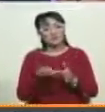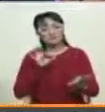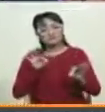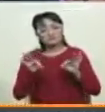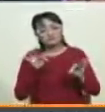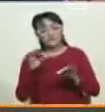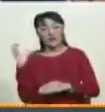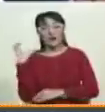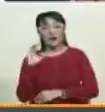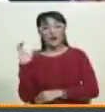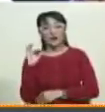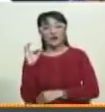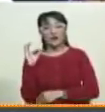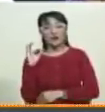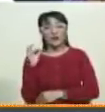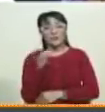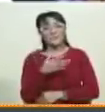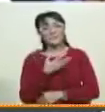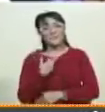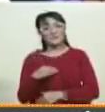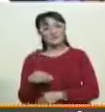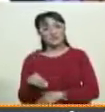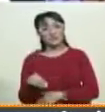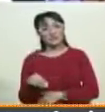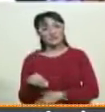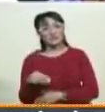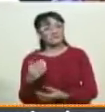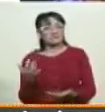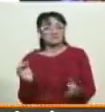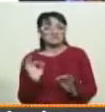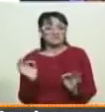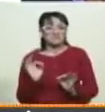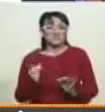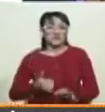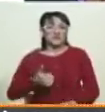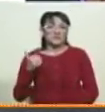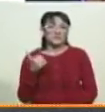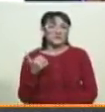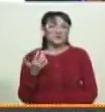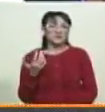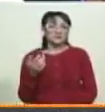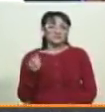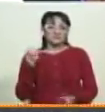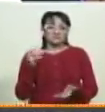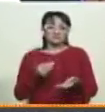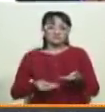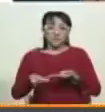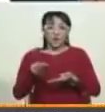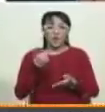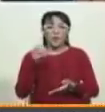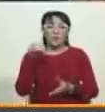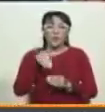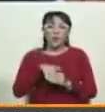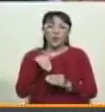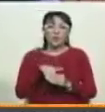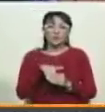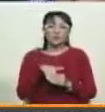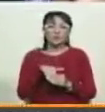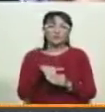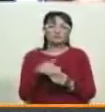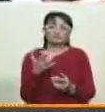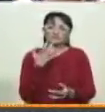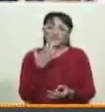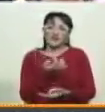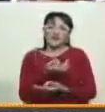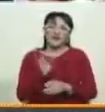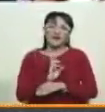caso de Caracas solamente presidente de la República, basta con que emita el voto. Es un proceso con un sistema que es muy